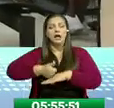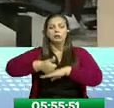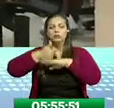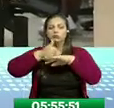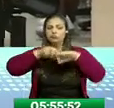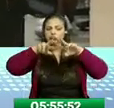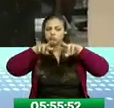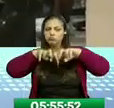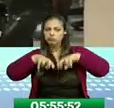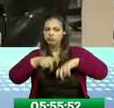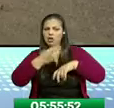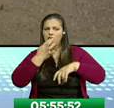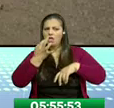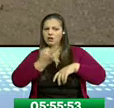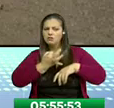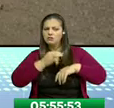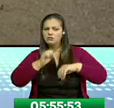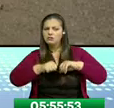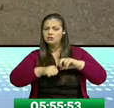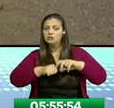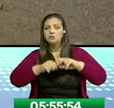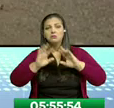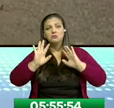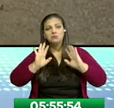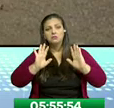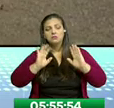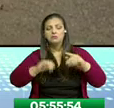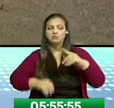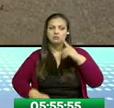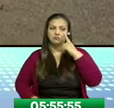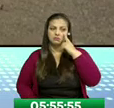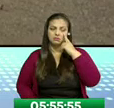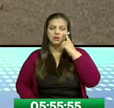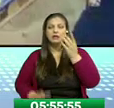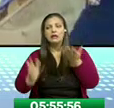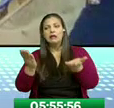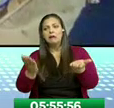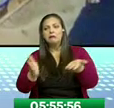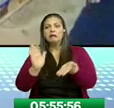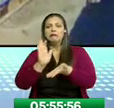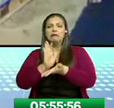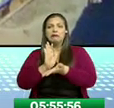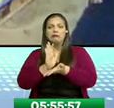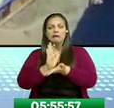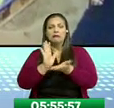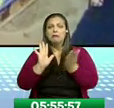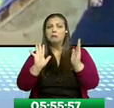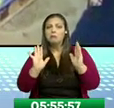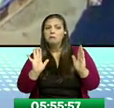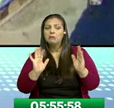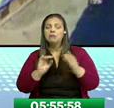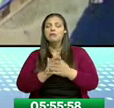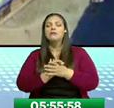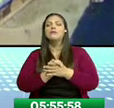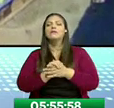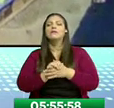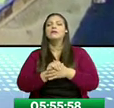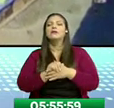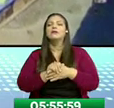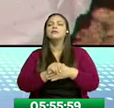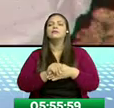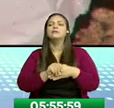autoridades. Seguramente hay vestigios de la agresión. Habrán testigos. Seguramente. Y entonces ella dice, vea, es